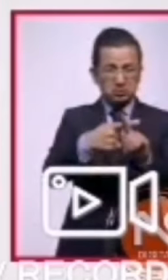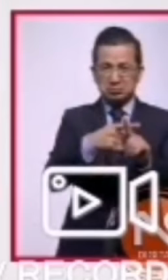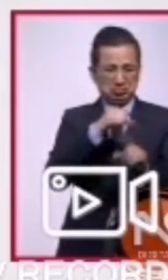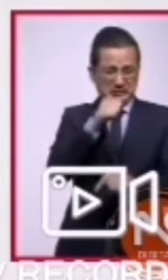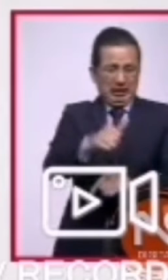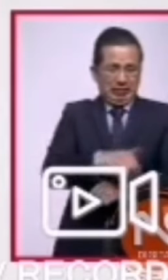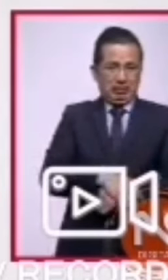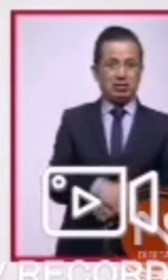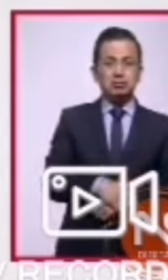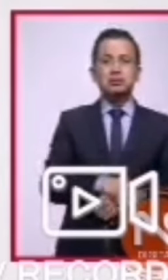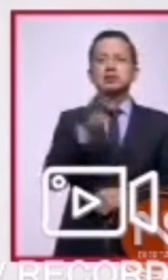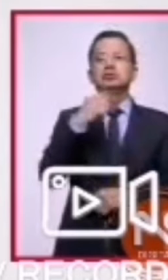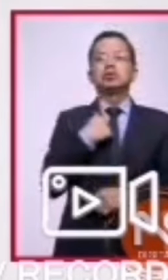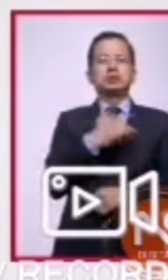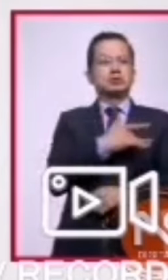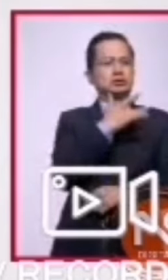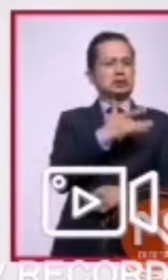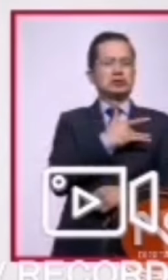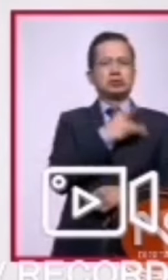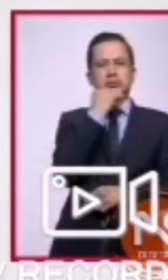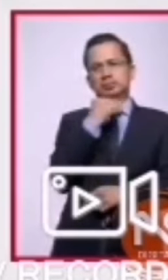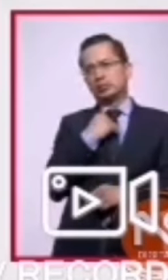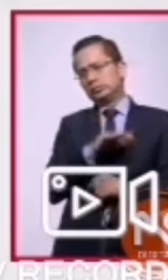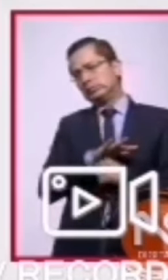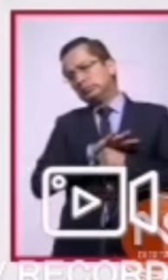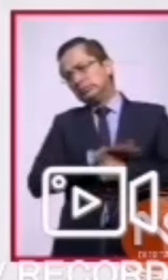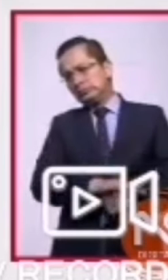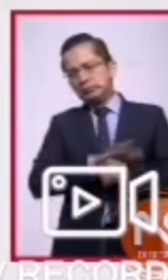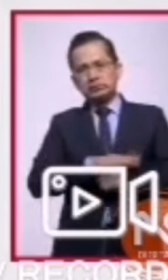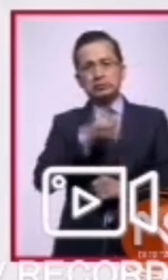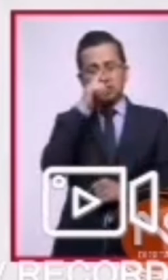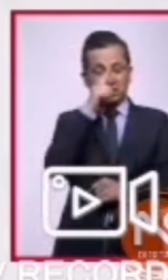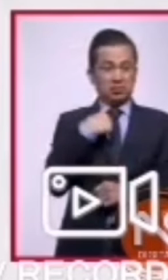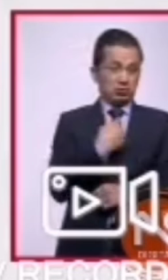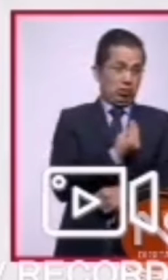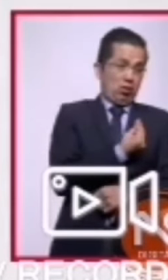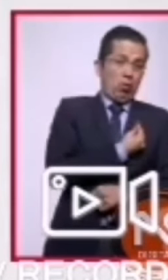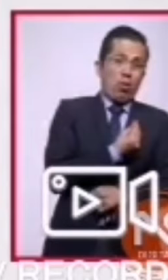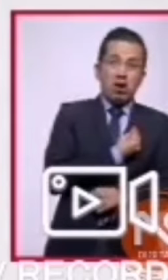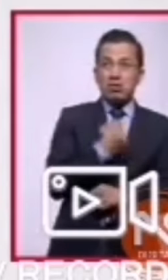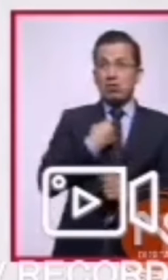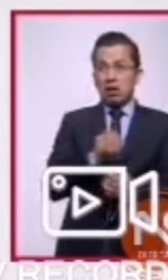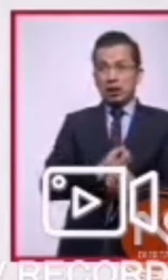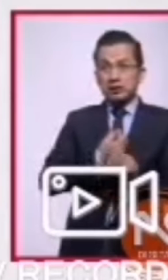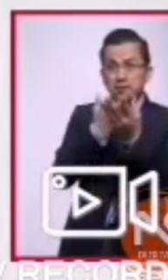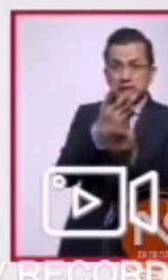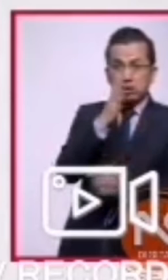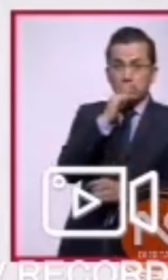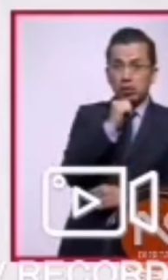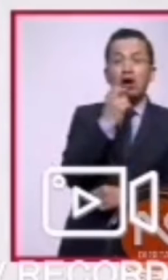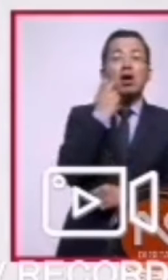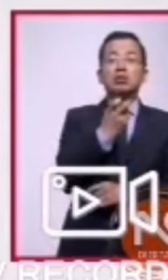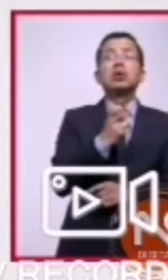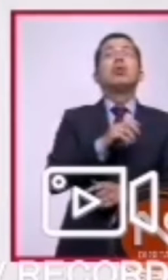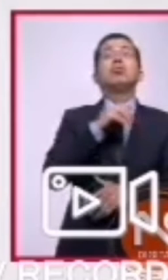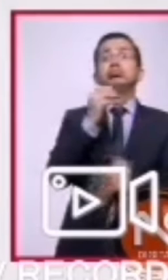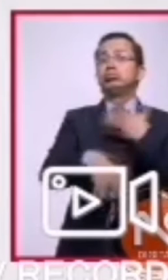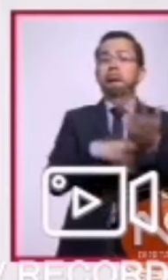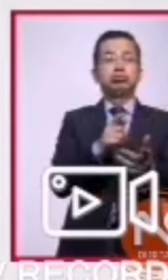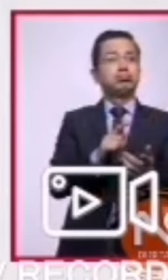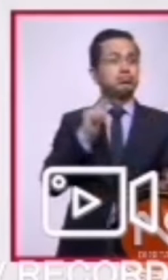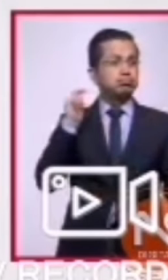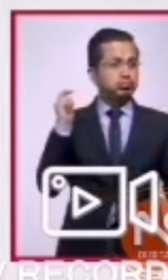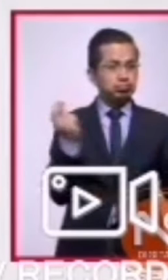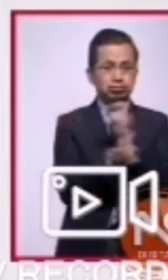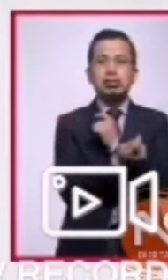cuando estás suprimiendo y no hay posibilidades de expresar, eso se convierte